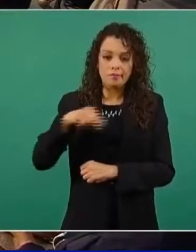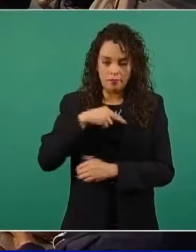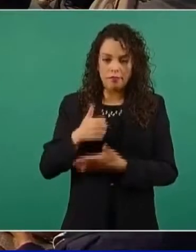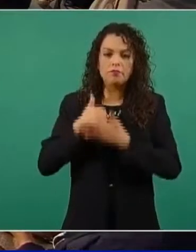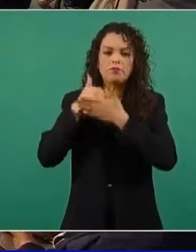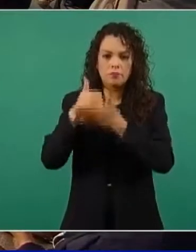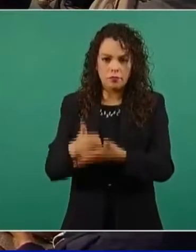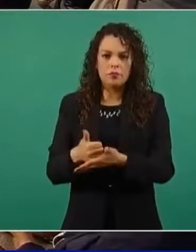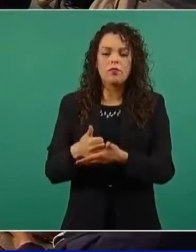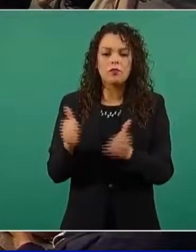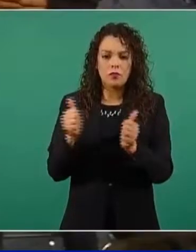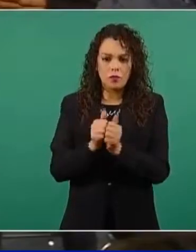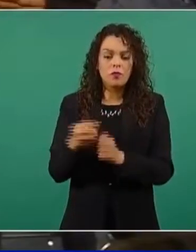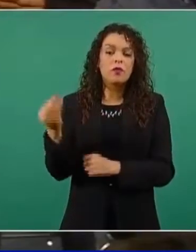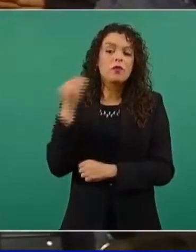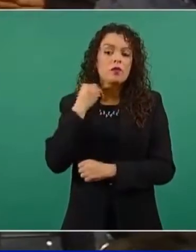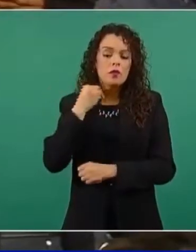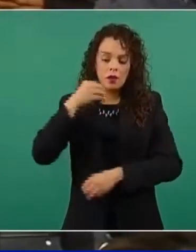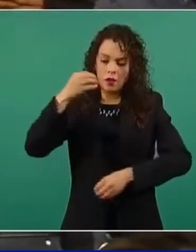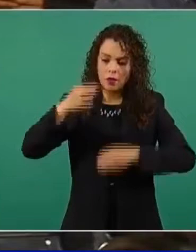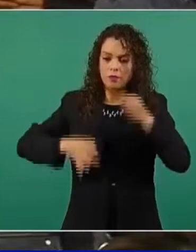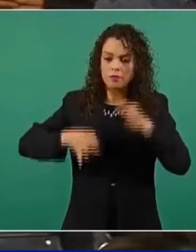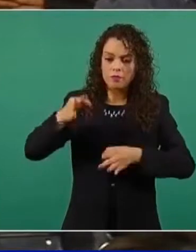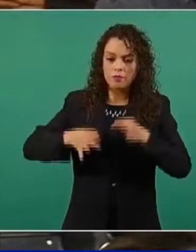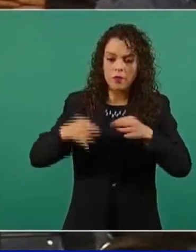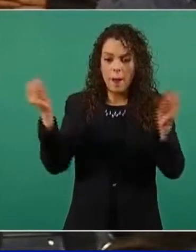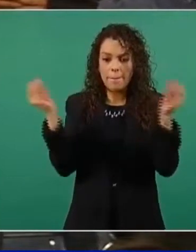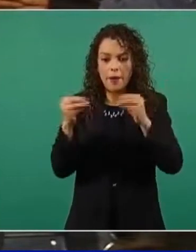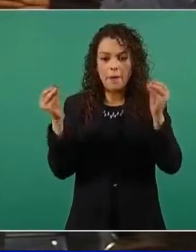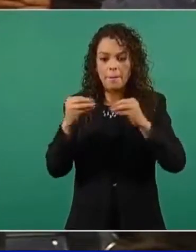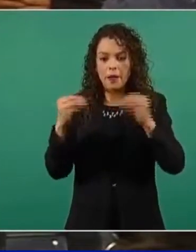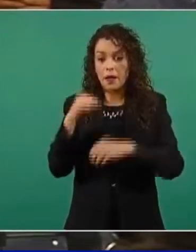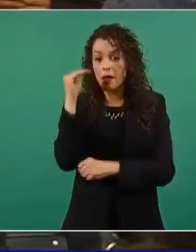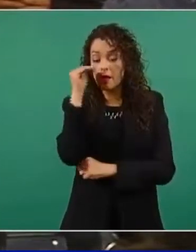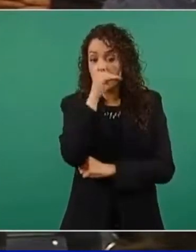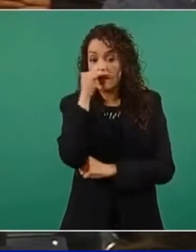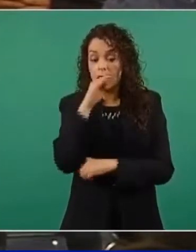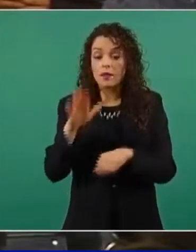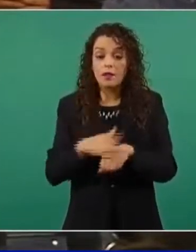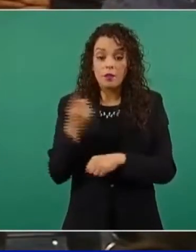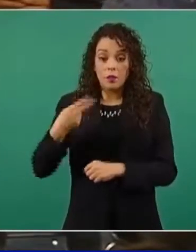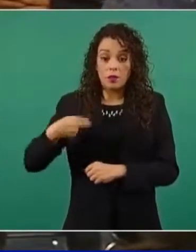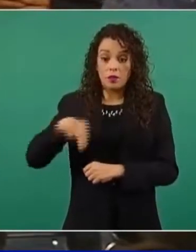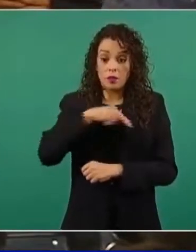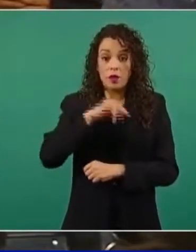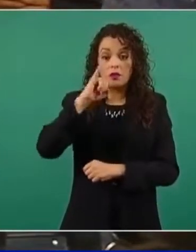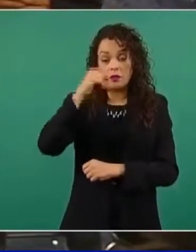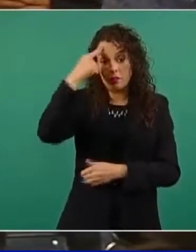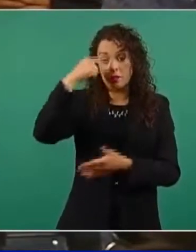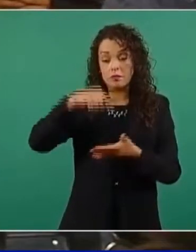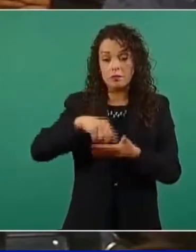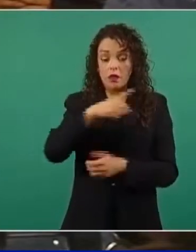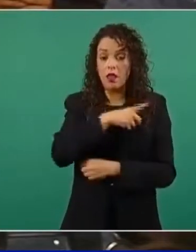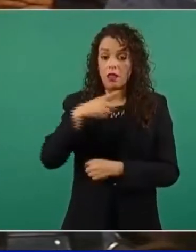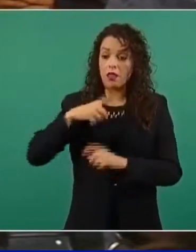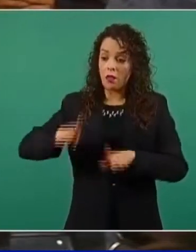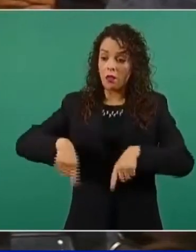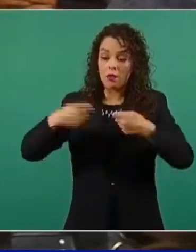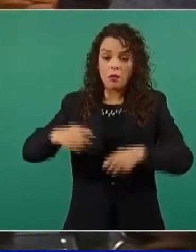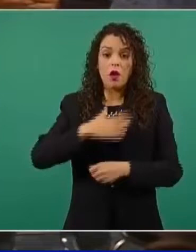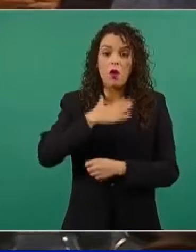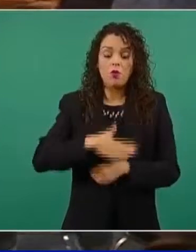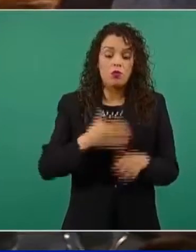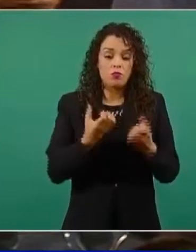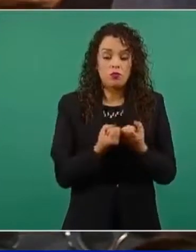forma gratuita, porque creemos en esto que usted dice, regresar algo y hacer justicia social desde